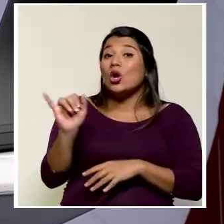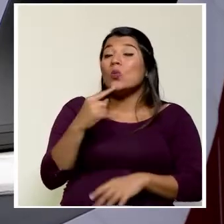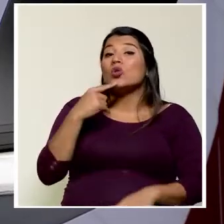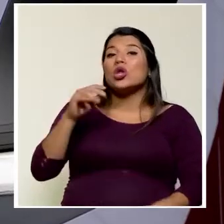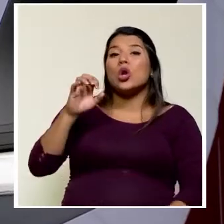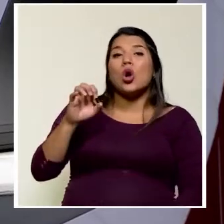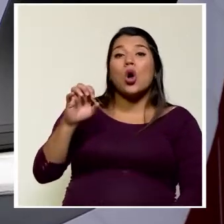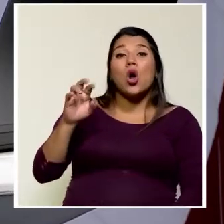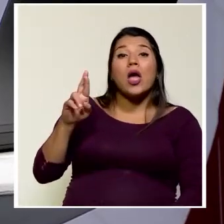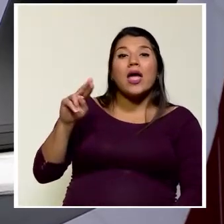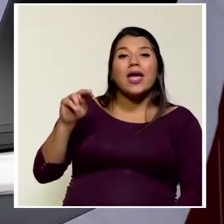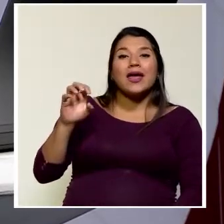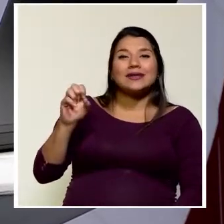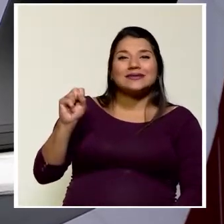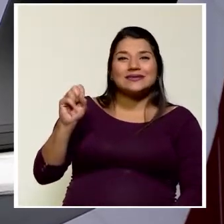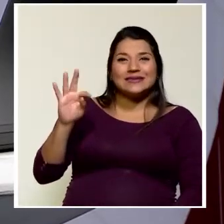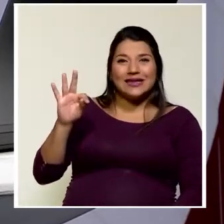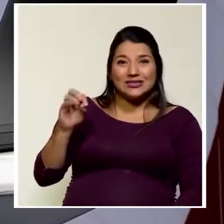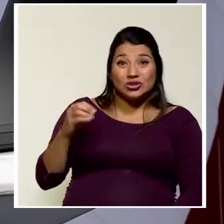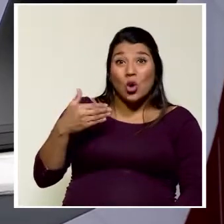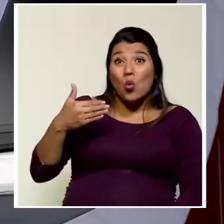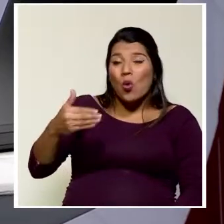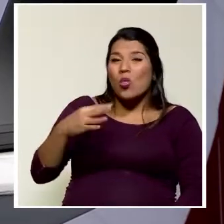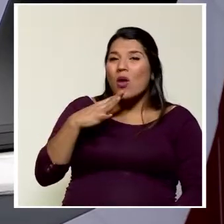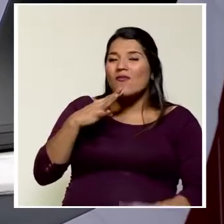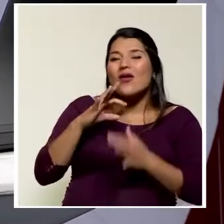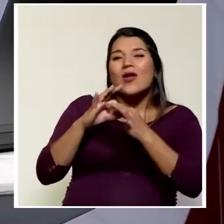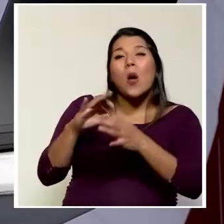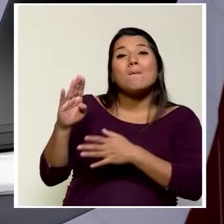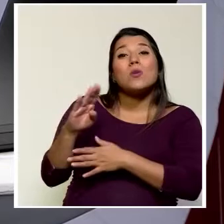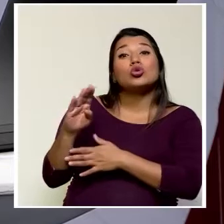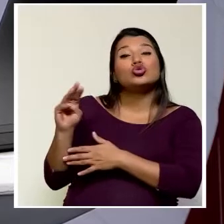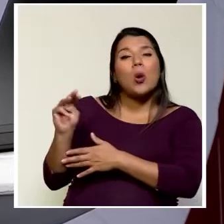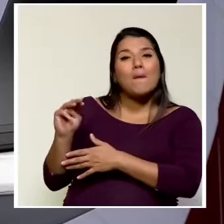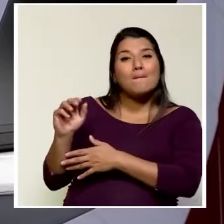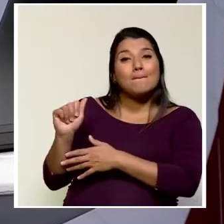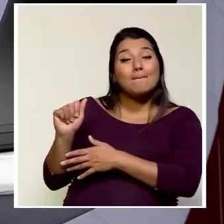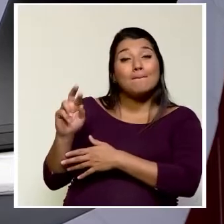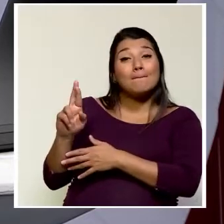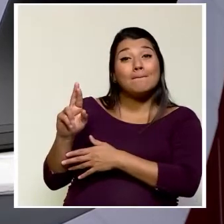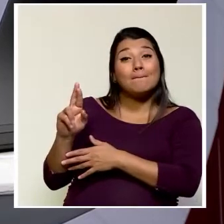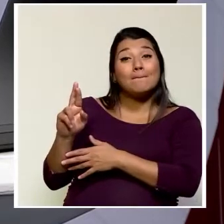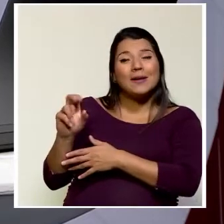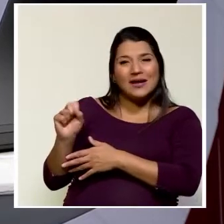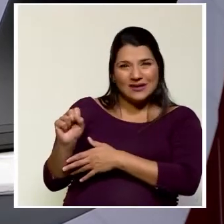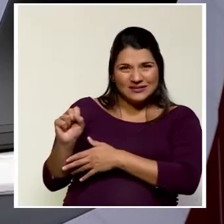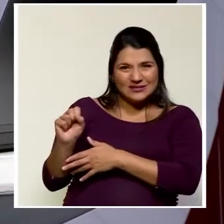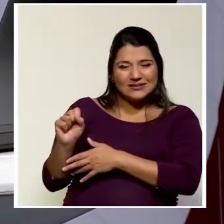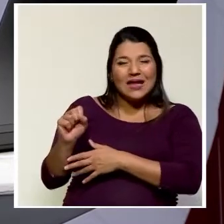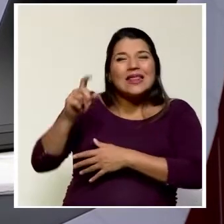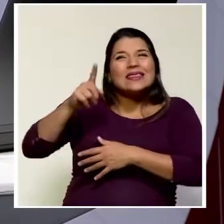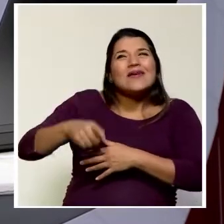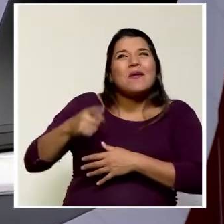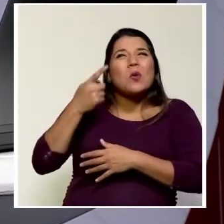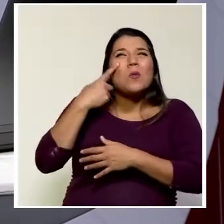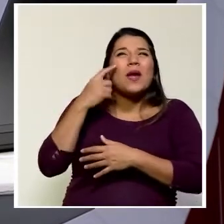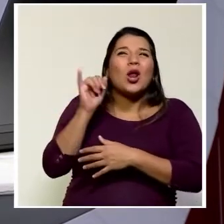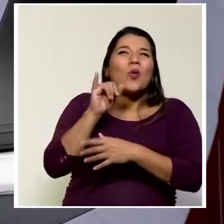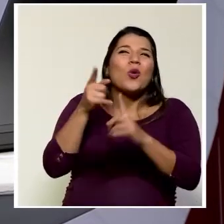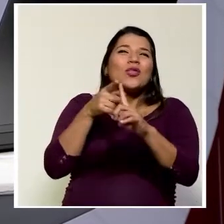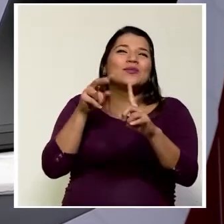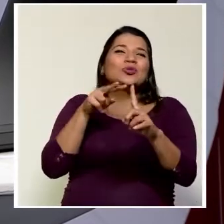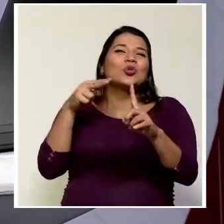ahora, cuando mencionó a Groucho Marx. Hay que verlo casi desde el humor. Él era un humorista, un